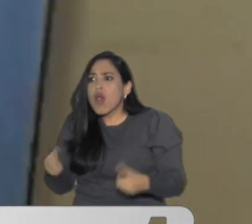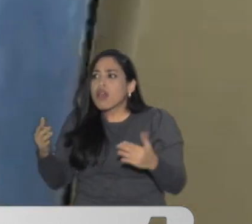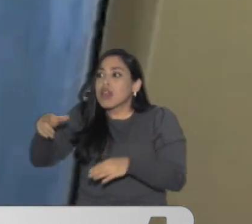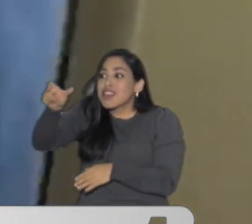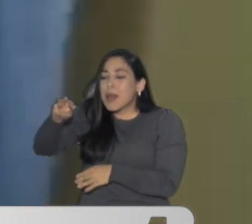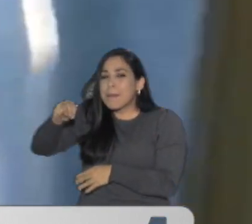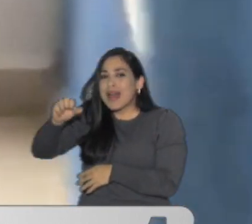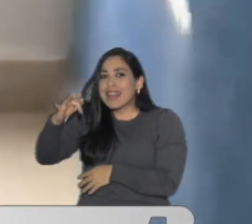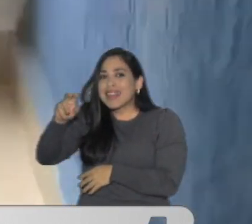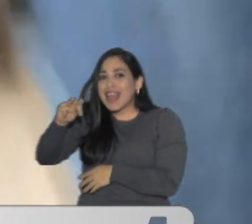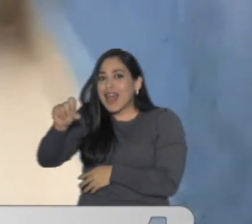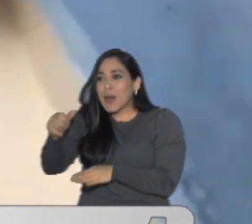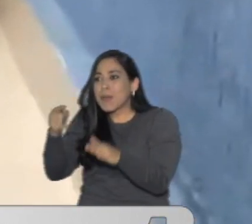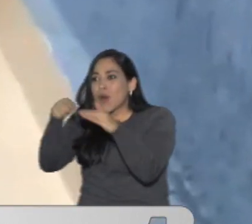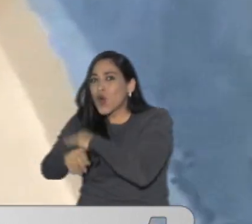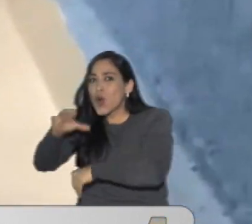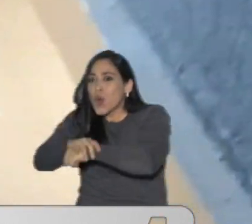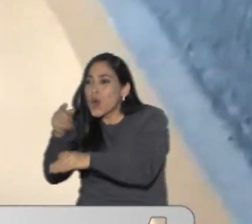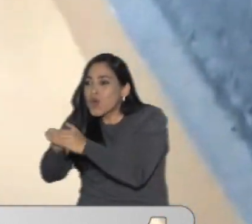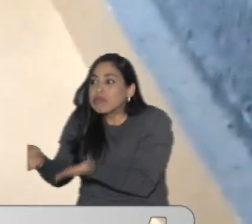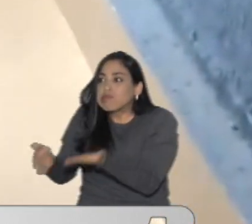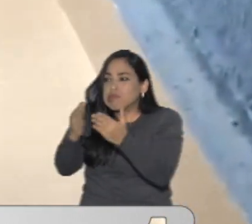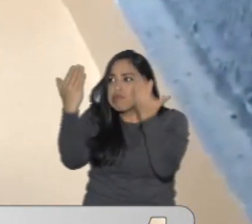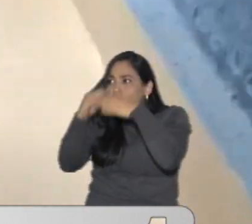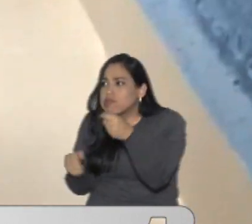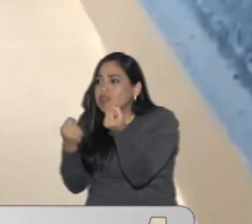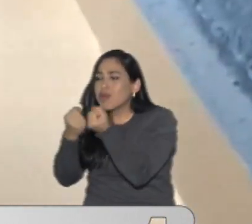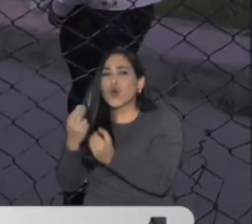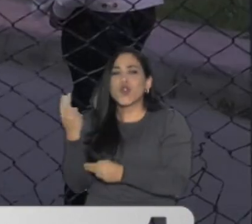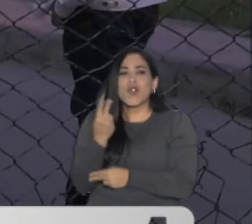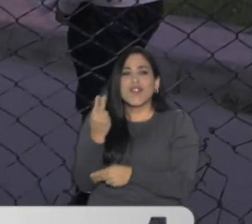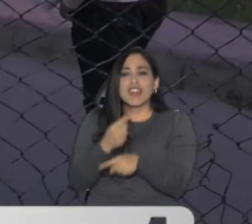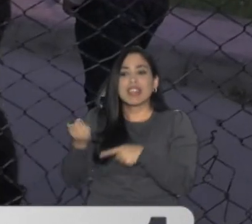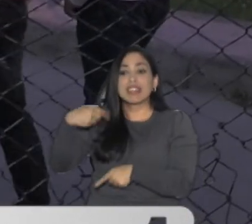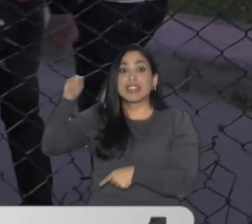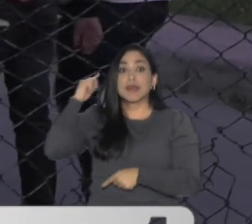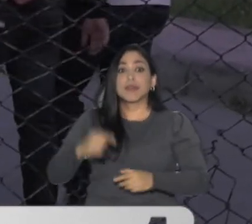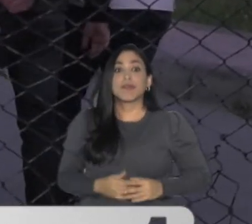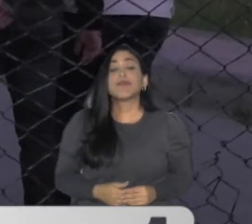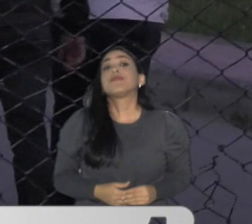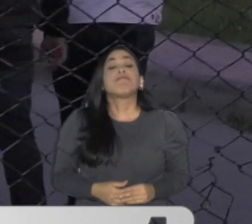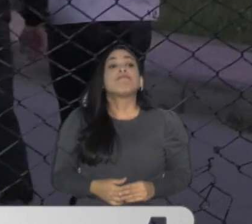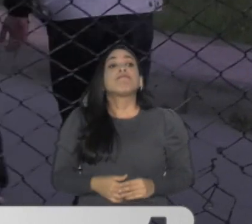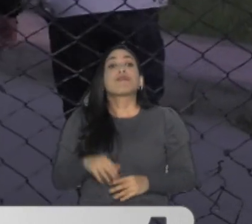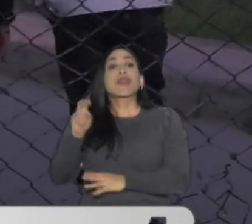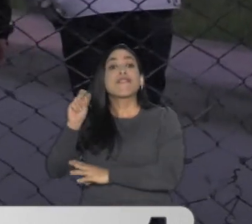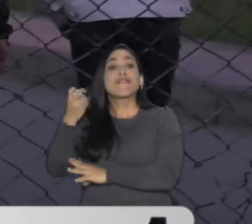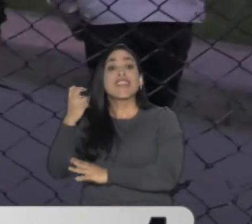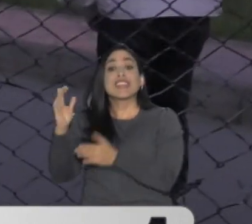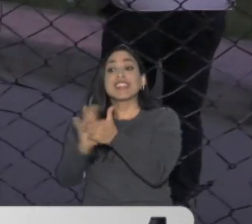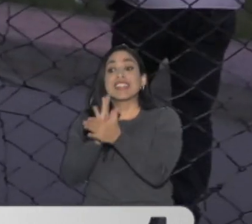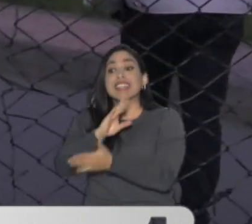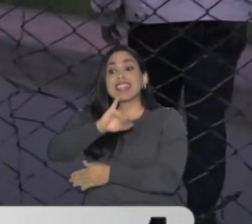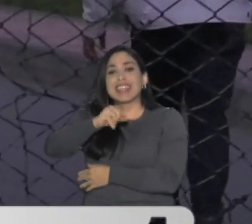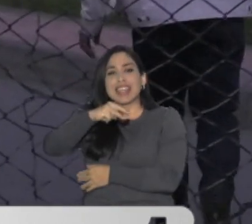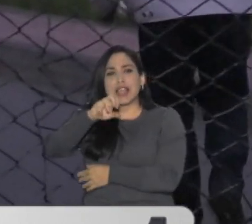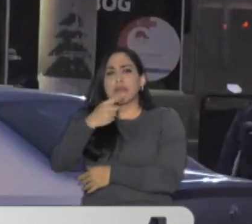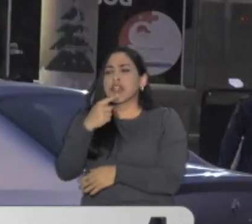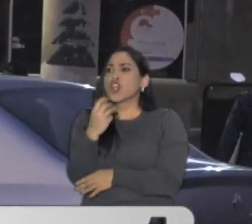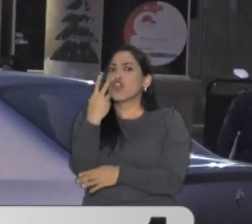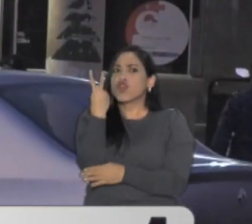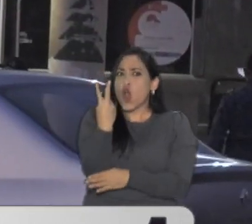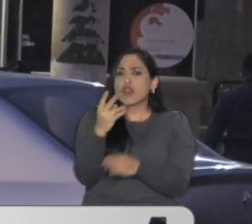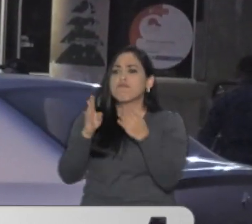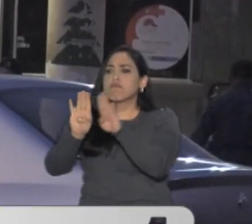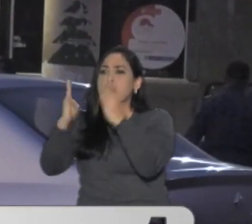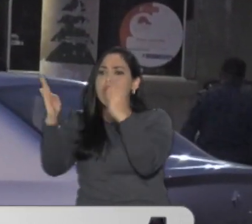fuga de alias Matamba de la cárcel La Picota de Bogotá el pasado viernes. De acuerdo con la Fiscalía, Jiménez dejó abiertas dos